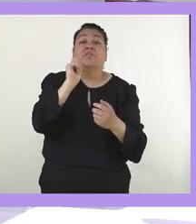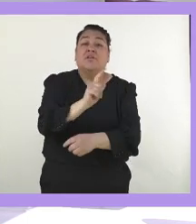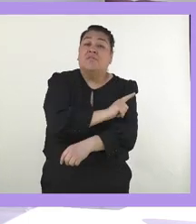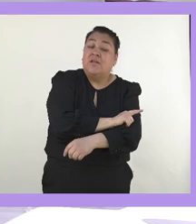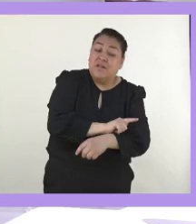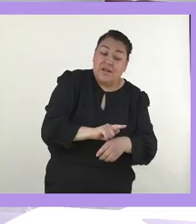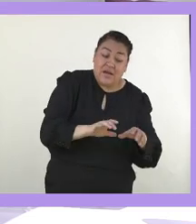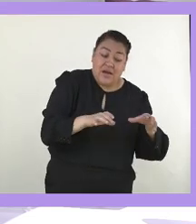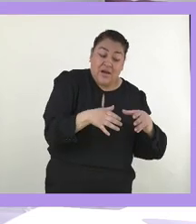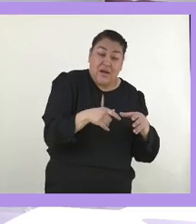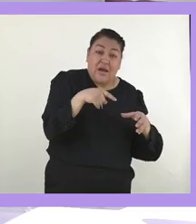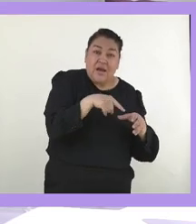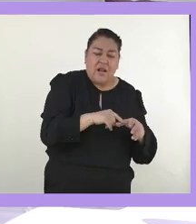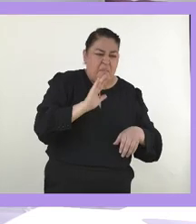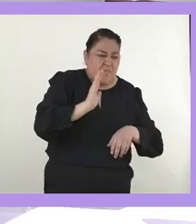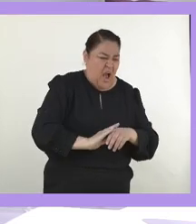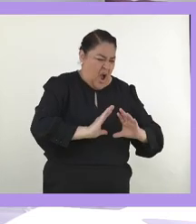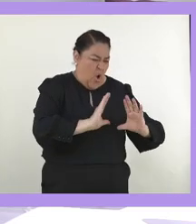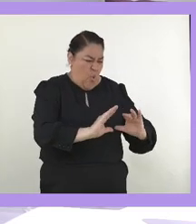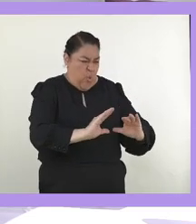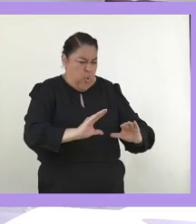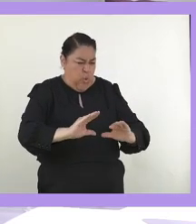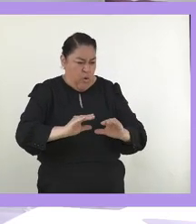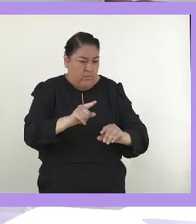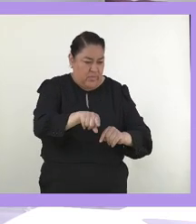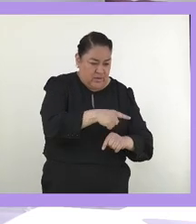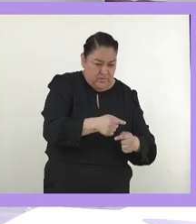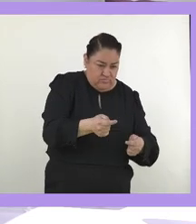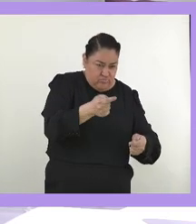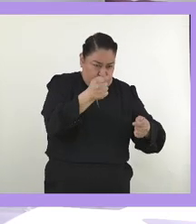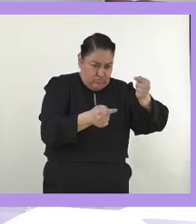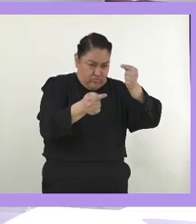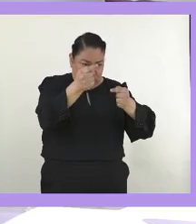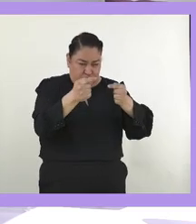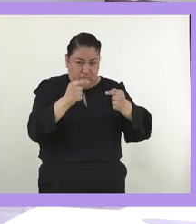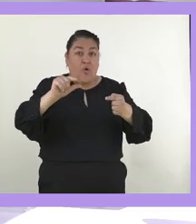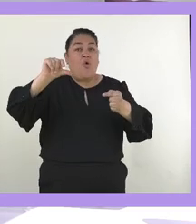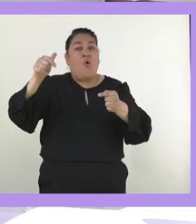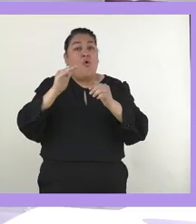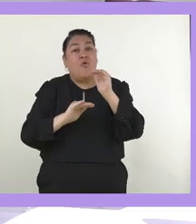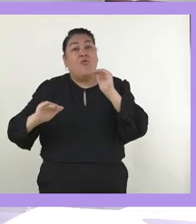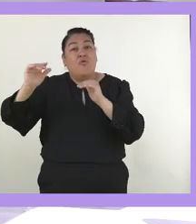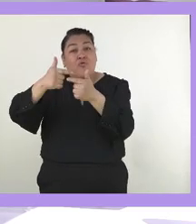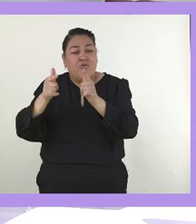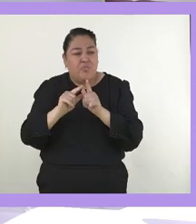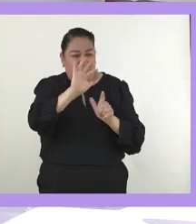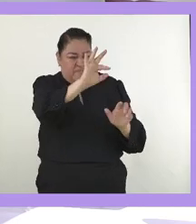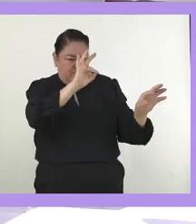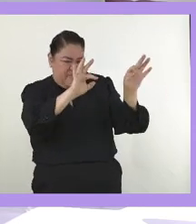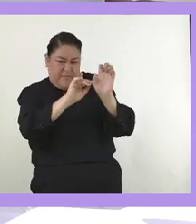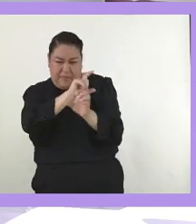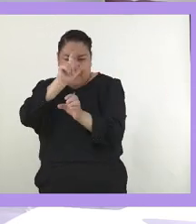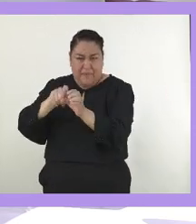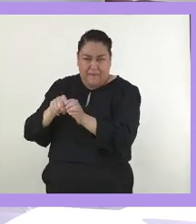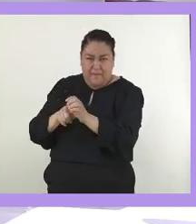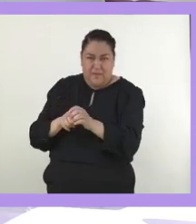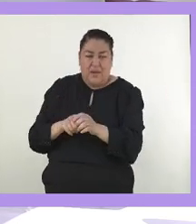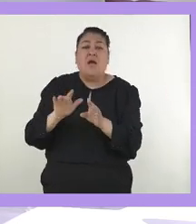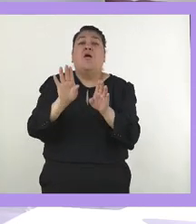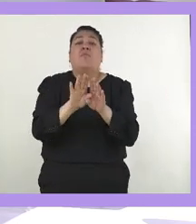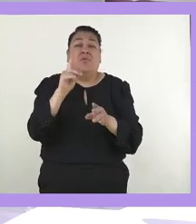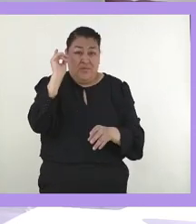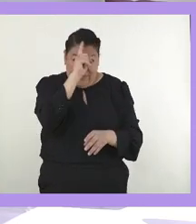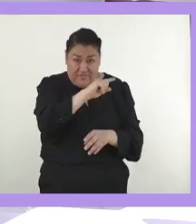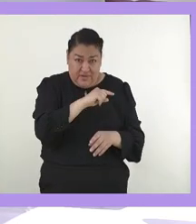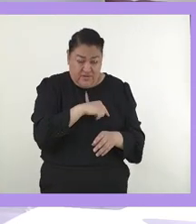de las elecciones menores fortalecer todo ese proceso con base en detectar talento y desarrollarlo qué tan difícil ha sido